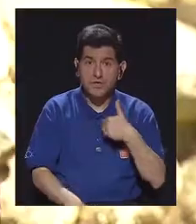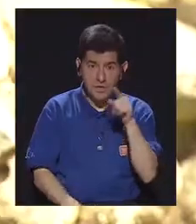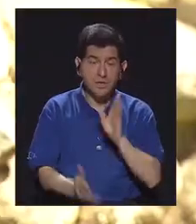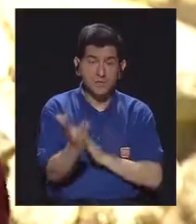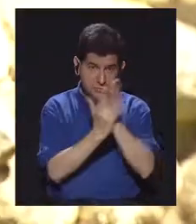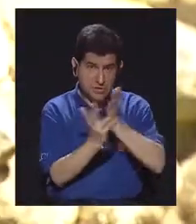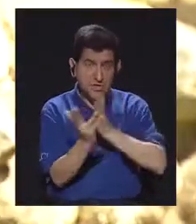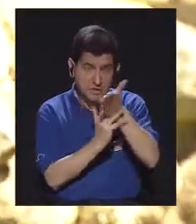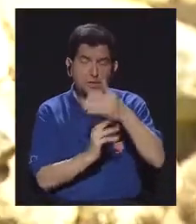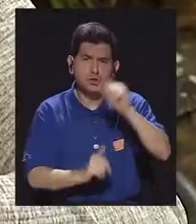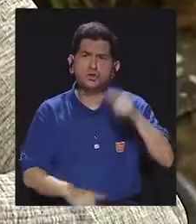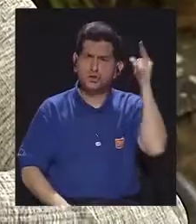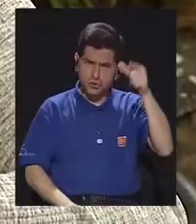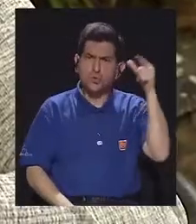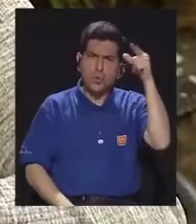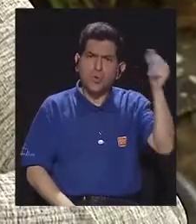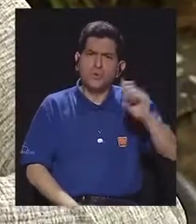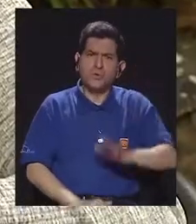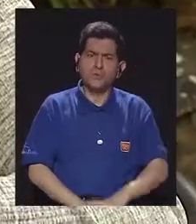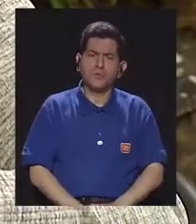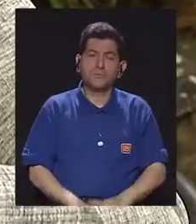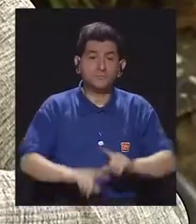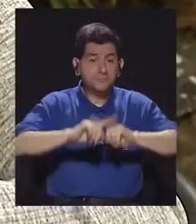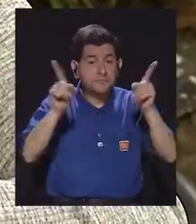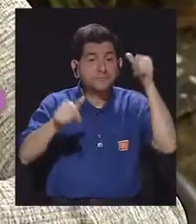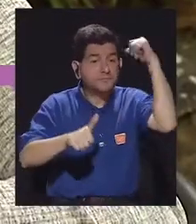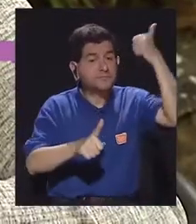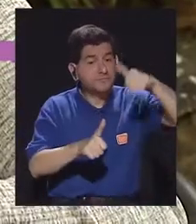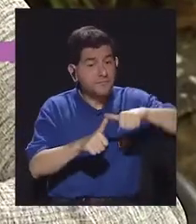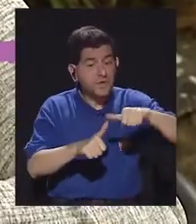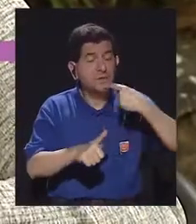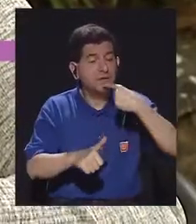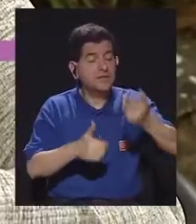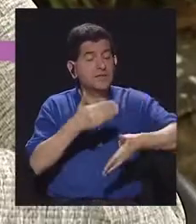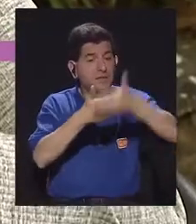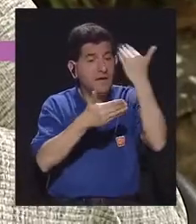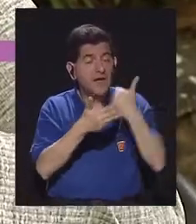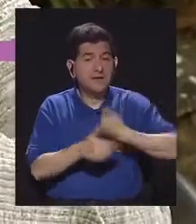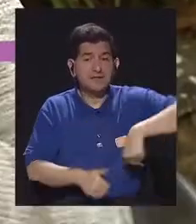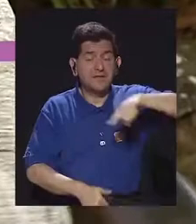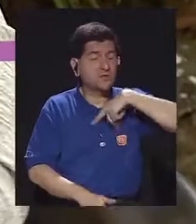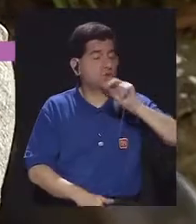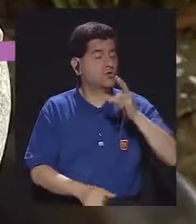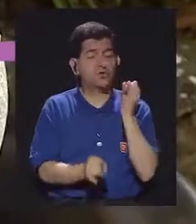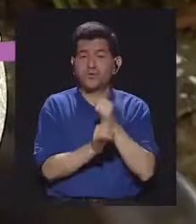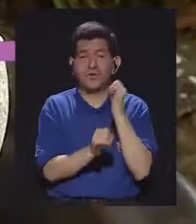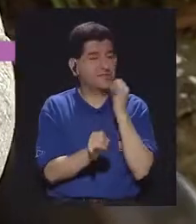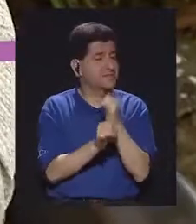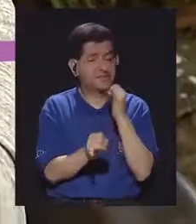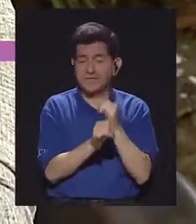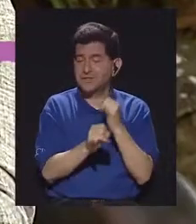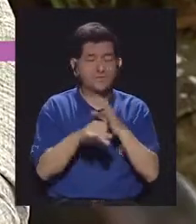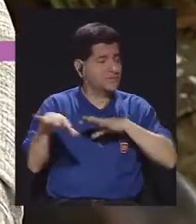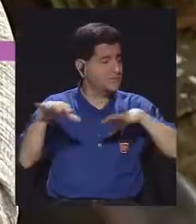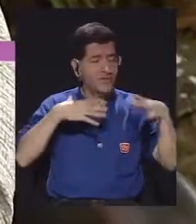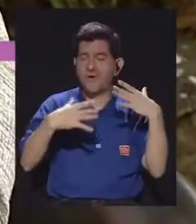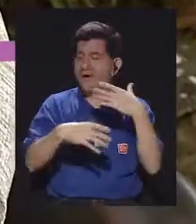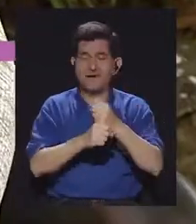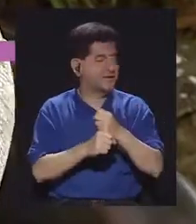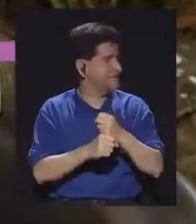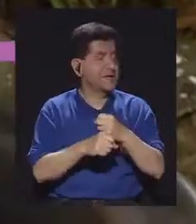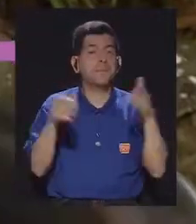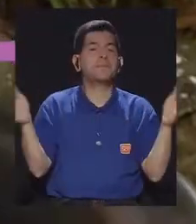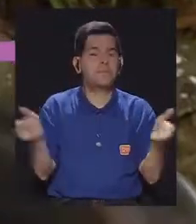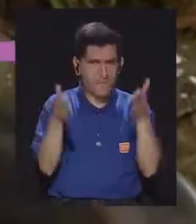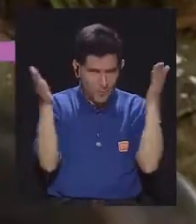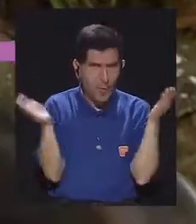tienen ese acceso para...? Sí, por supuesto, claro que sí. Lo que pasa es que recuerda, como te decía, nosotros no somos una institución que hace las actividades, uh-huh.